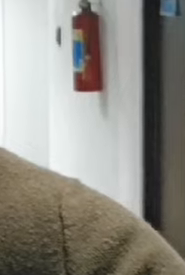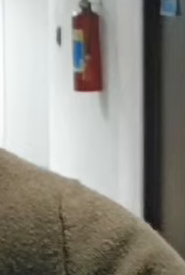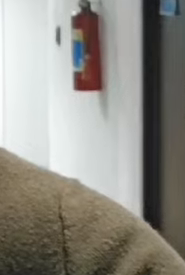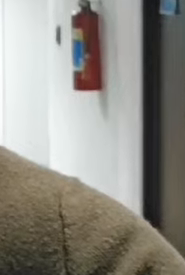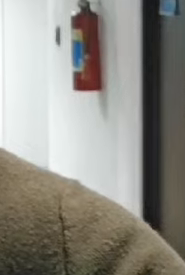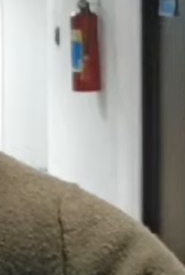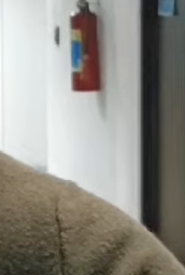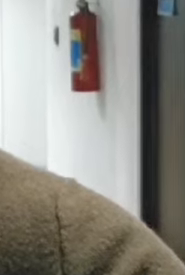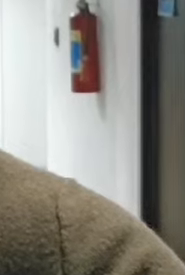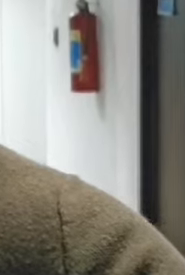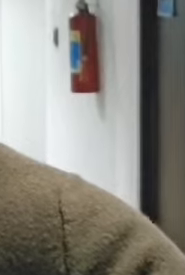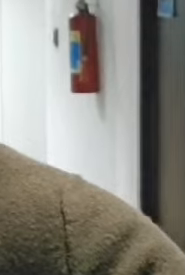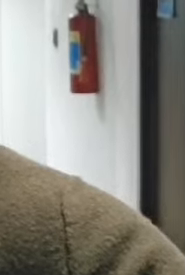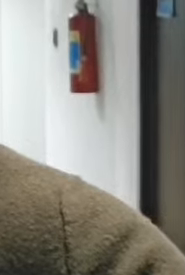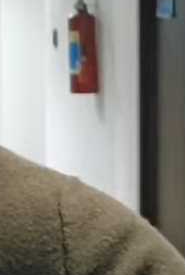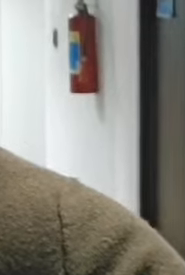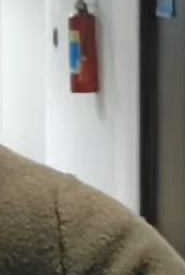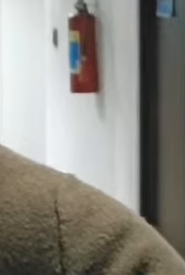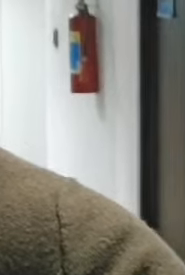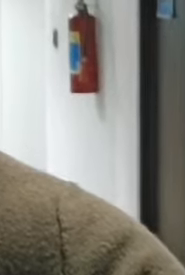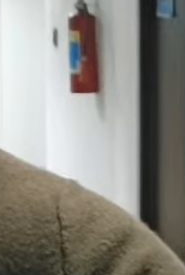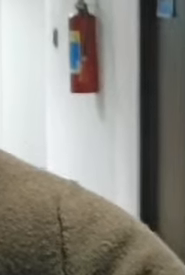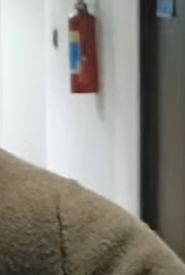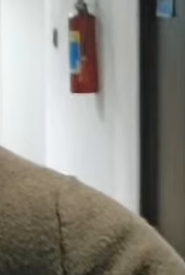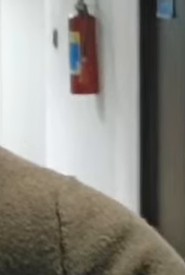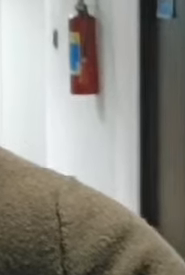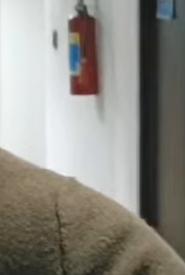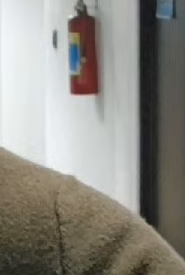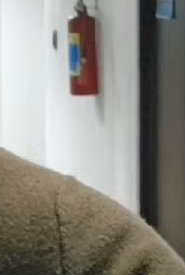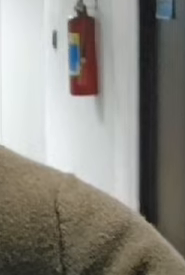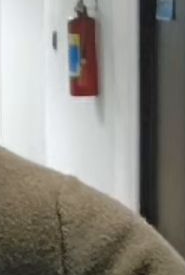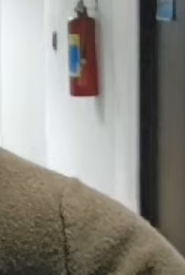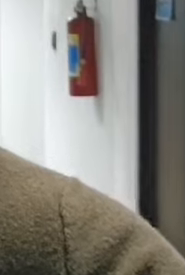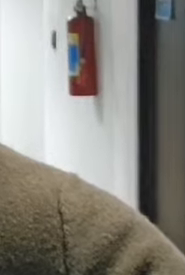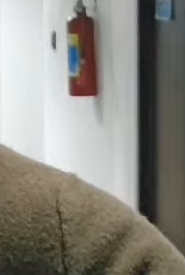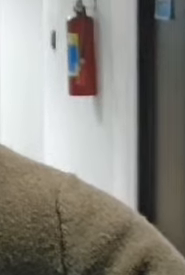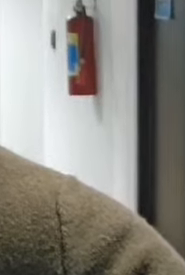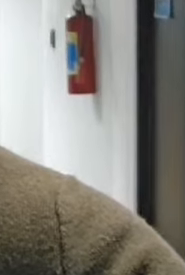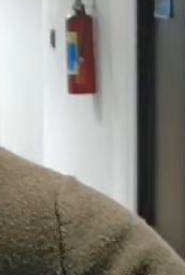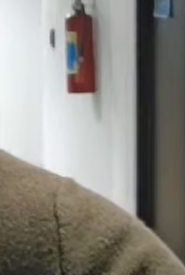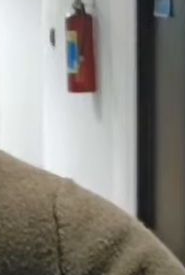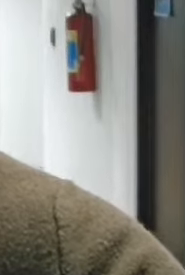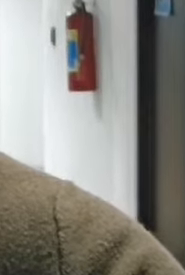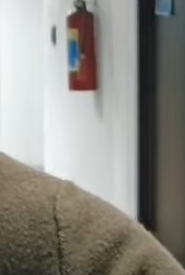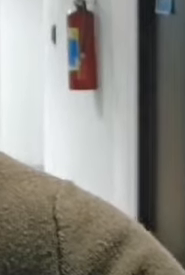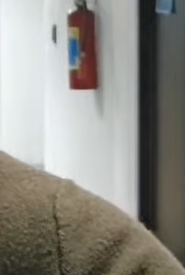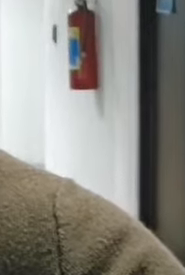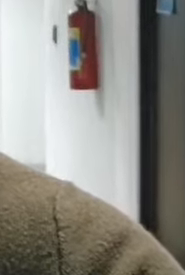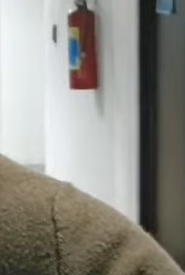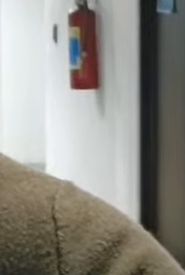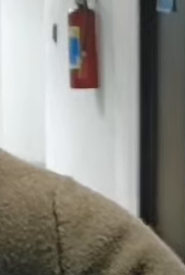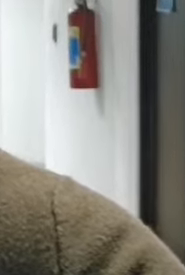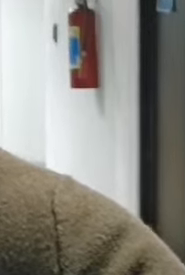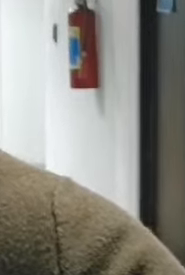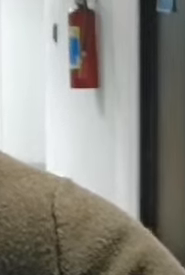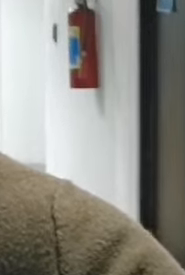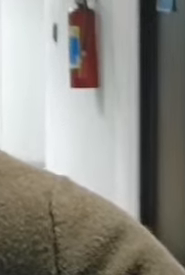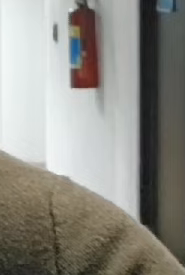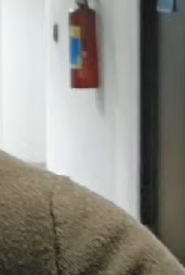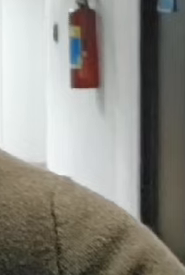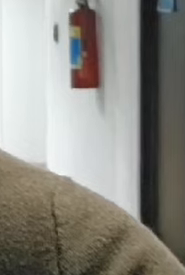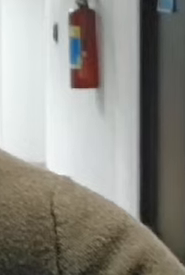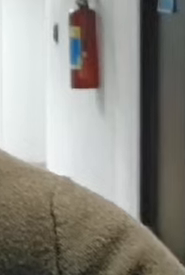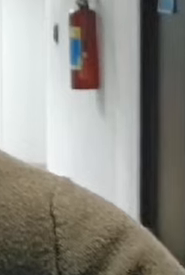es posible que invierten miles de millones de dólares en las guerras, porque hay una industria armamentista, pero